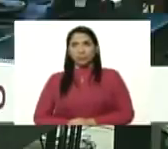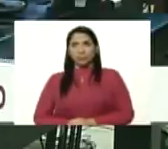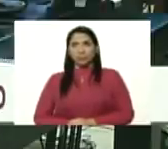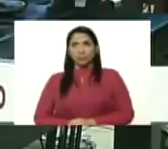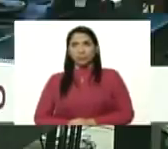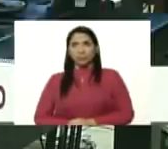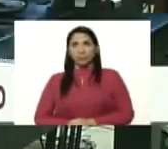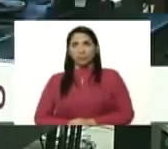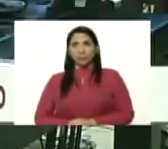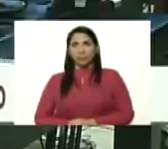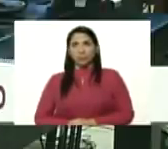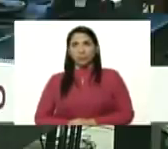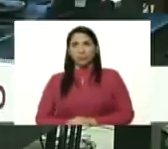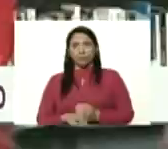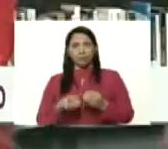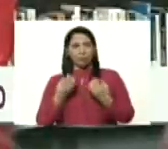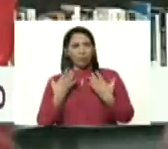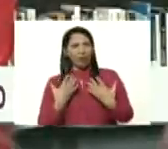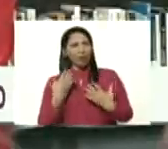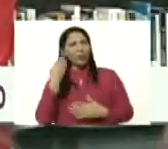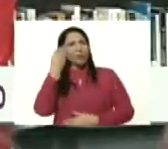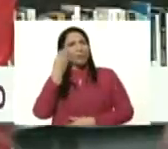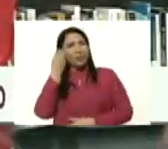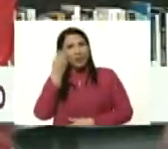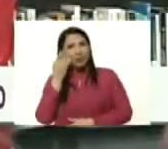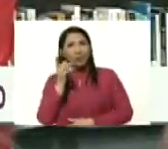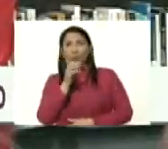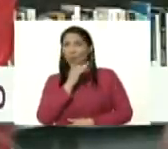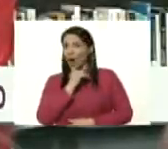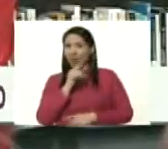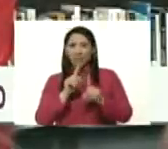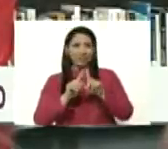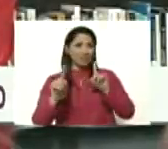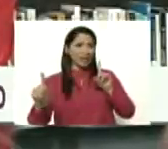Bueno, creo que no están guardando la distancia debida tú y Piñate.